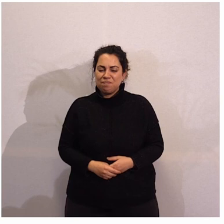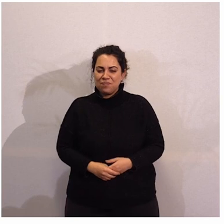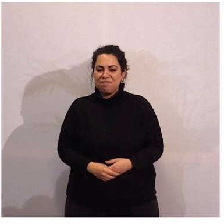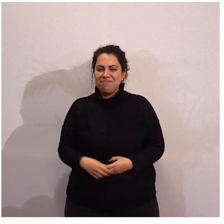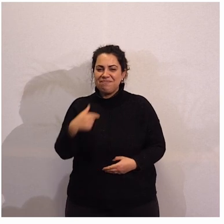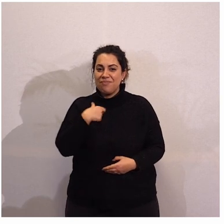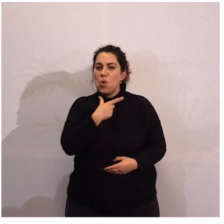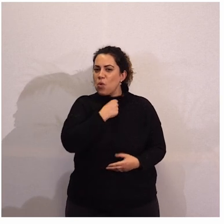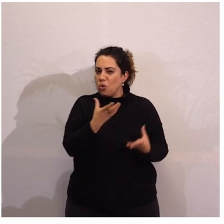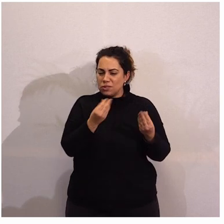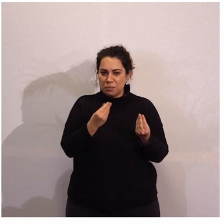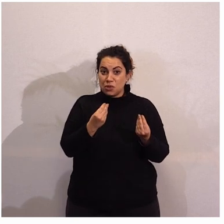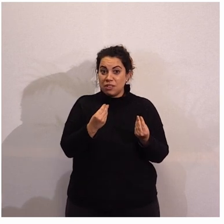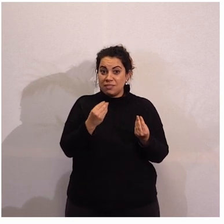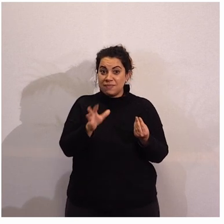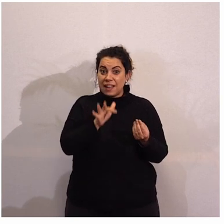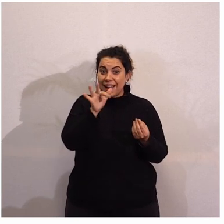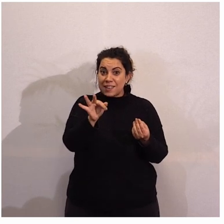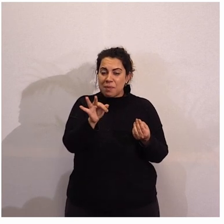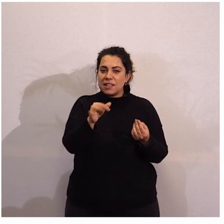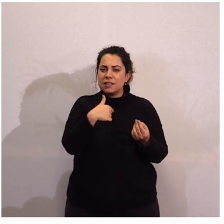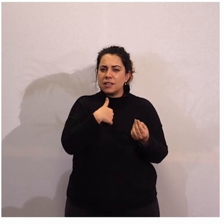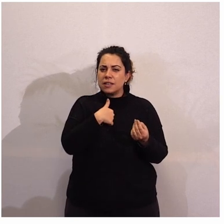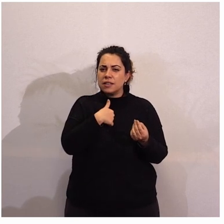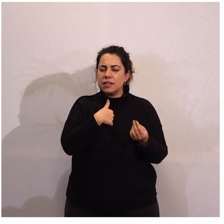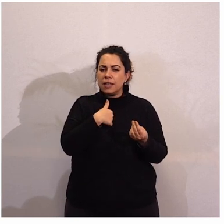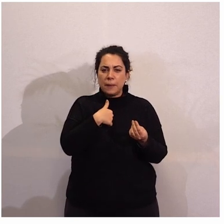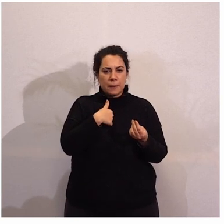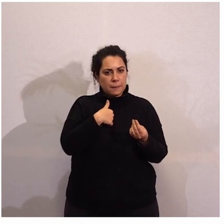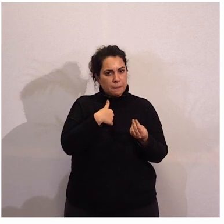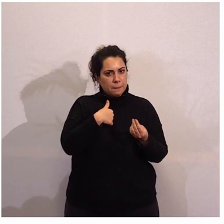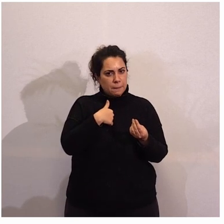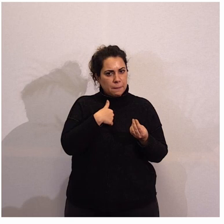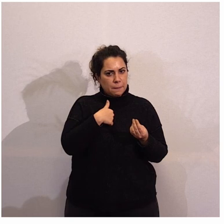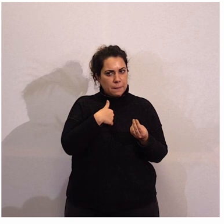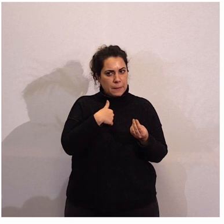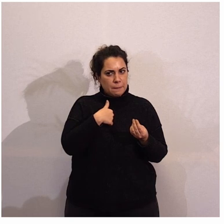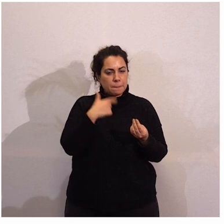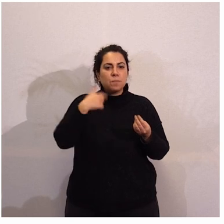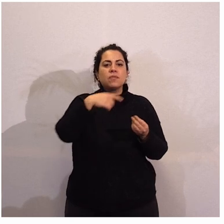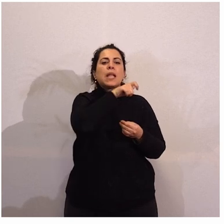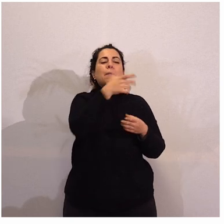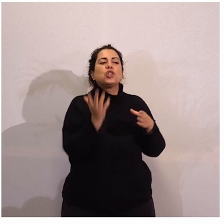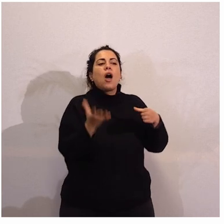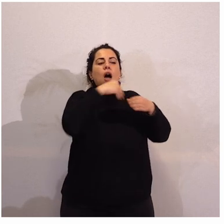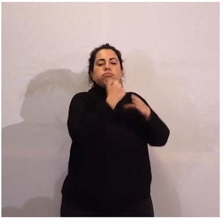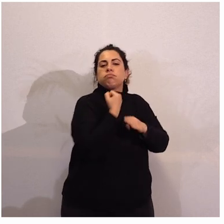A mí me gusta y además me ayuda mucho a intervenir con la gente.